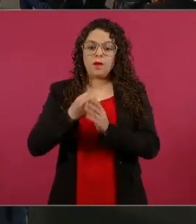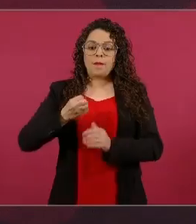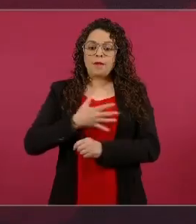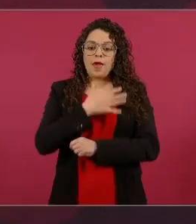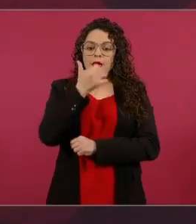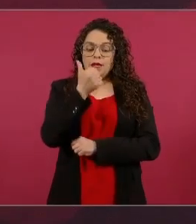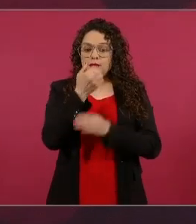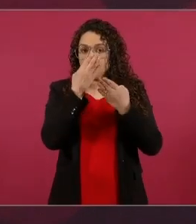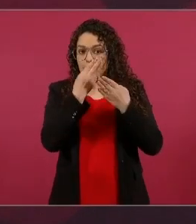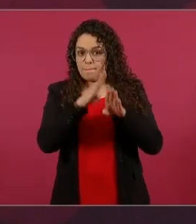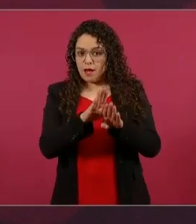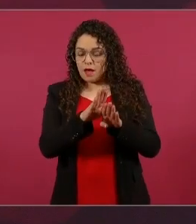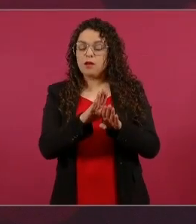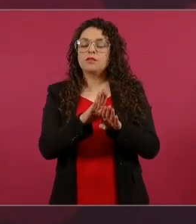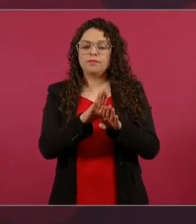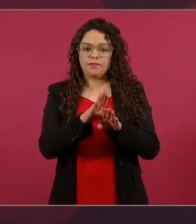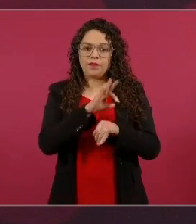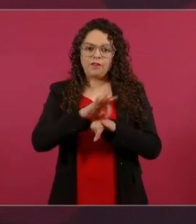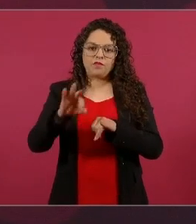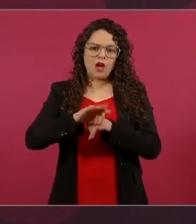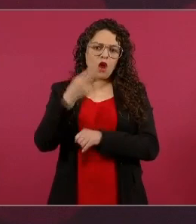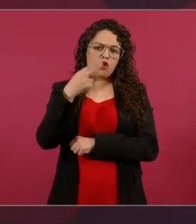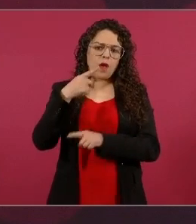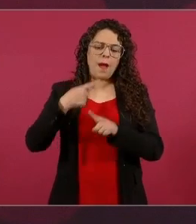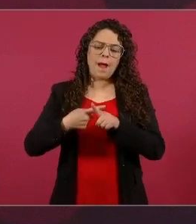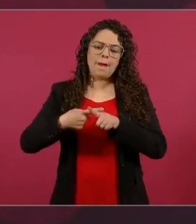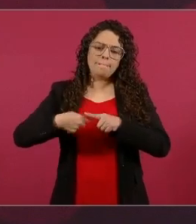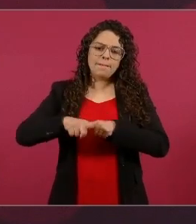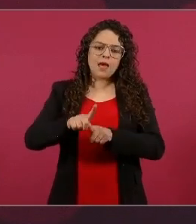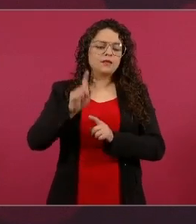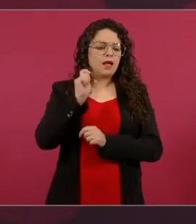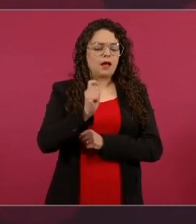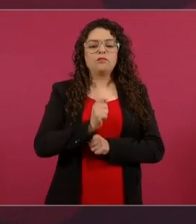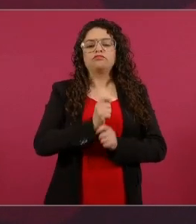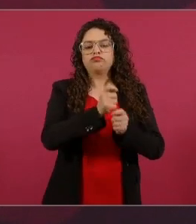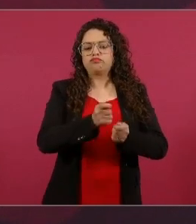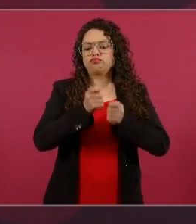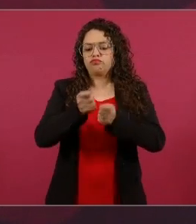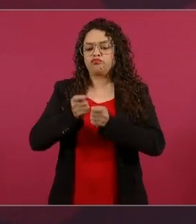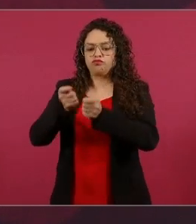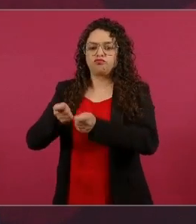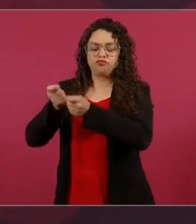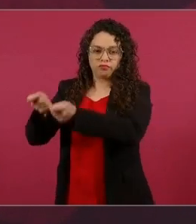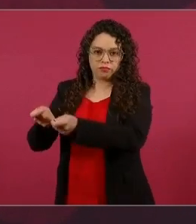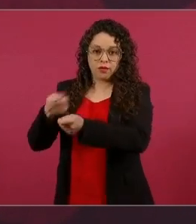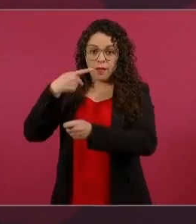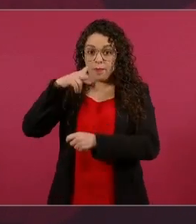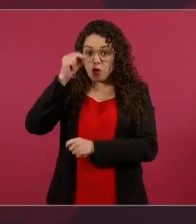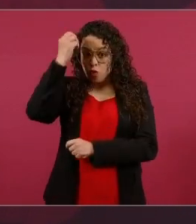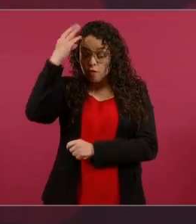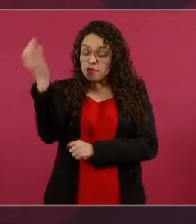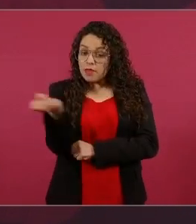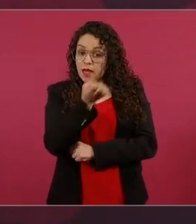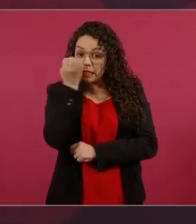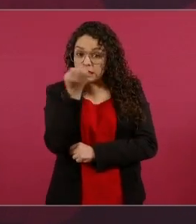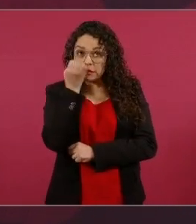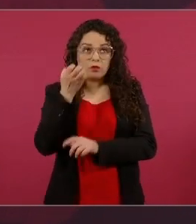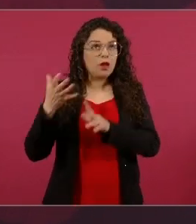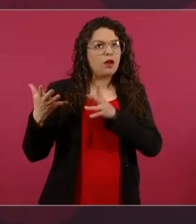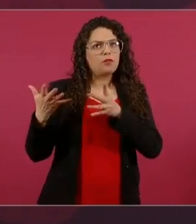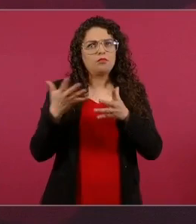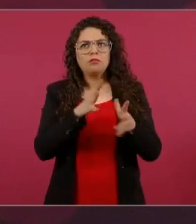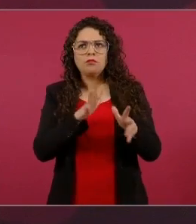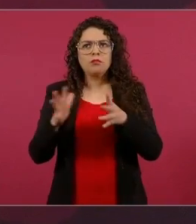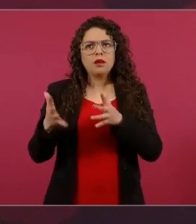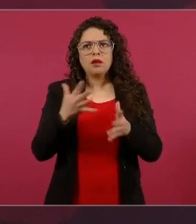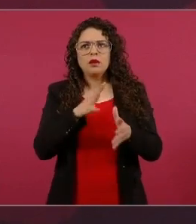entregar a finales de noviembre y principios de diciembre pero recordemos que en las escuelas más o menos el 15 de diciembre